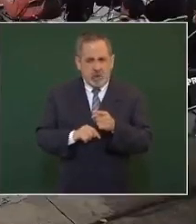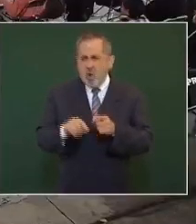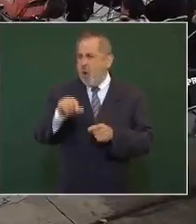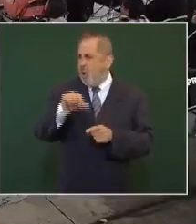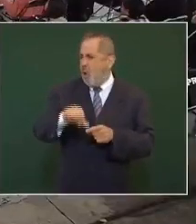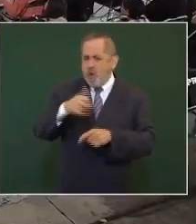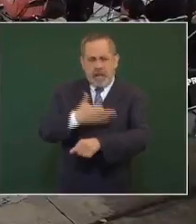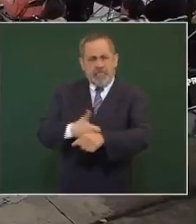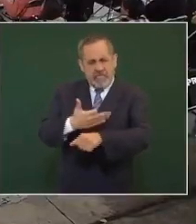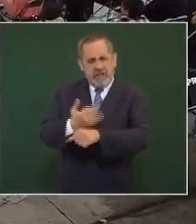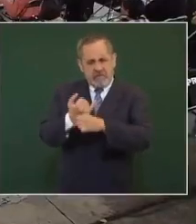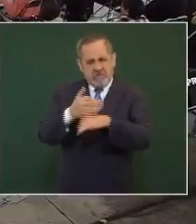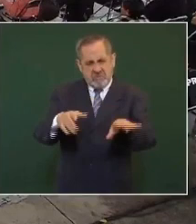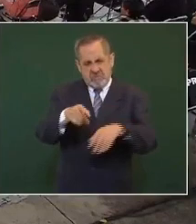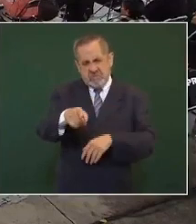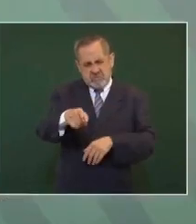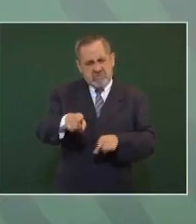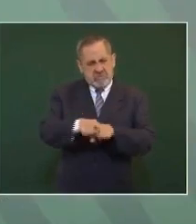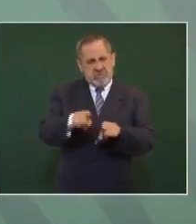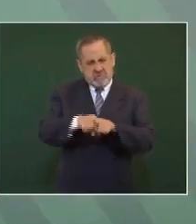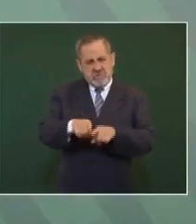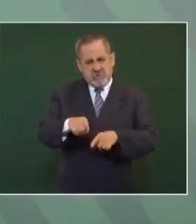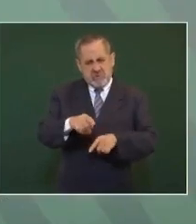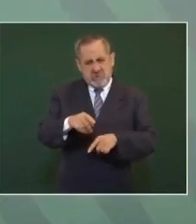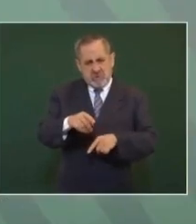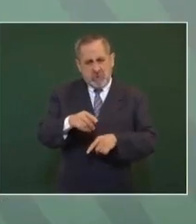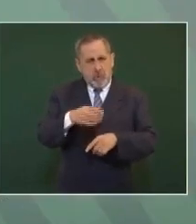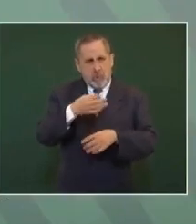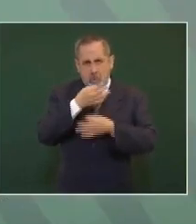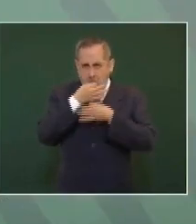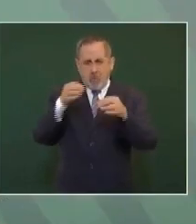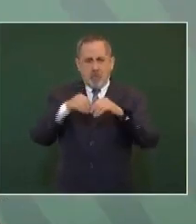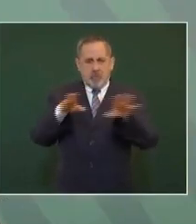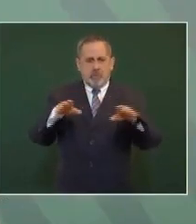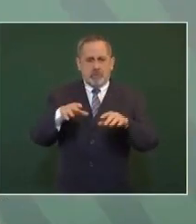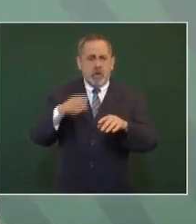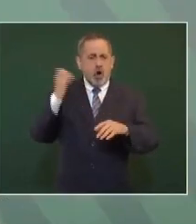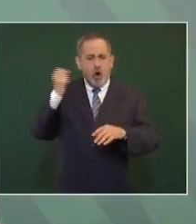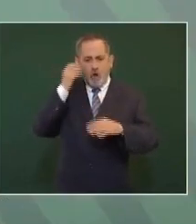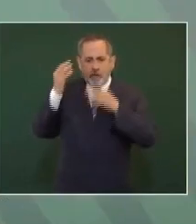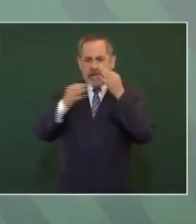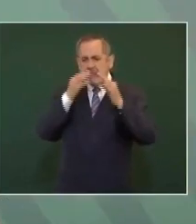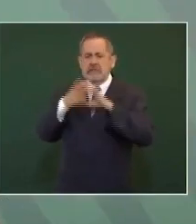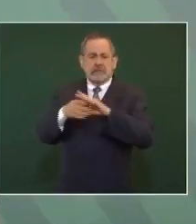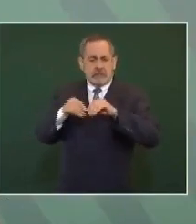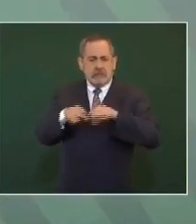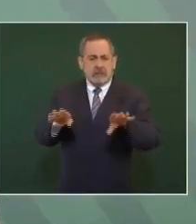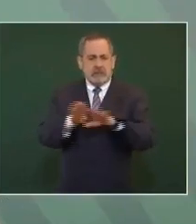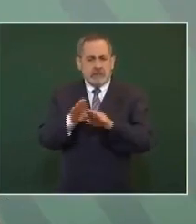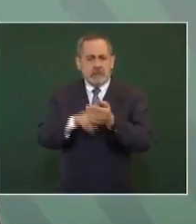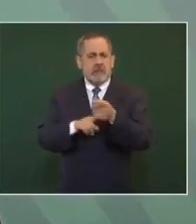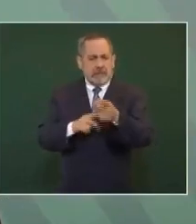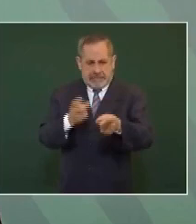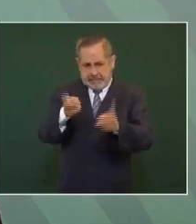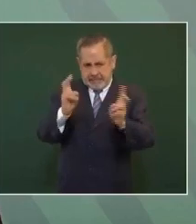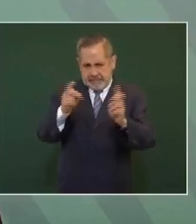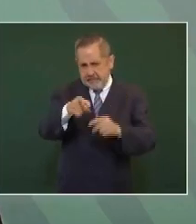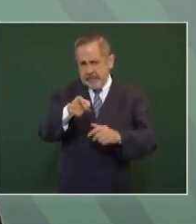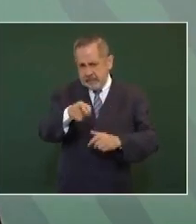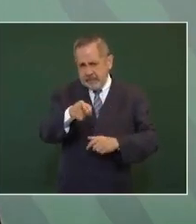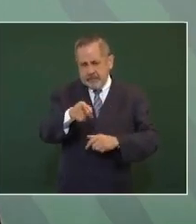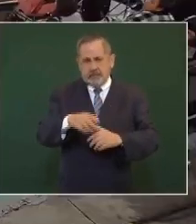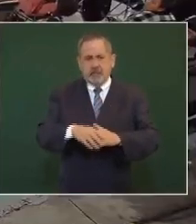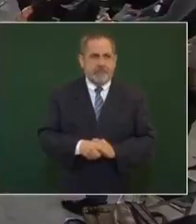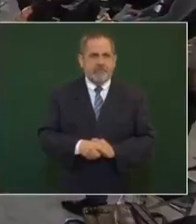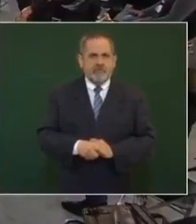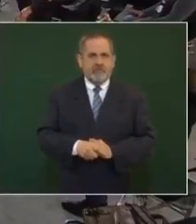estas vulneraciones. Pero no hay una receta o no es claro también qué es lo que la Secretaría de